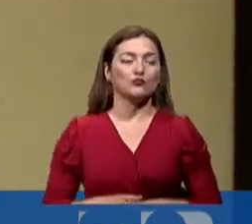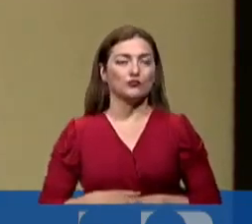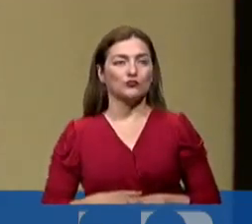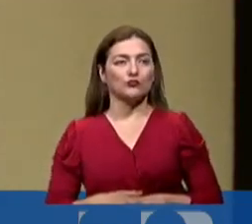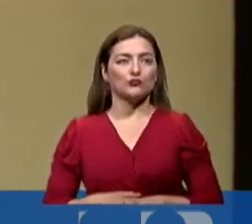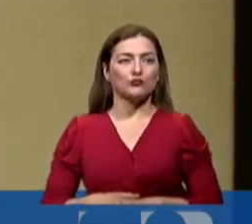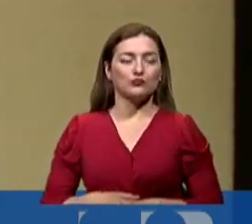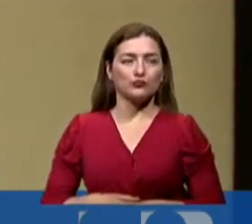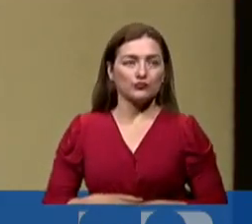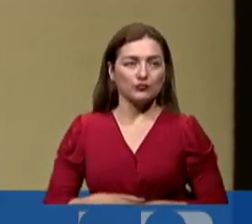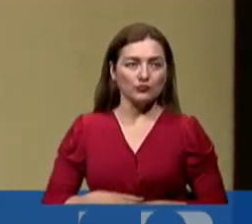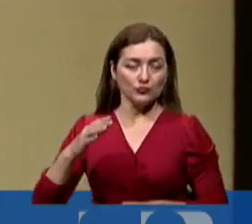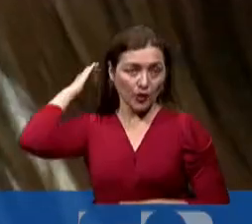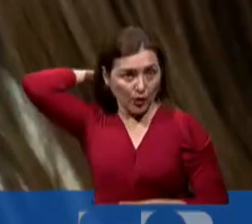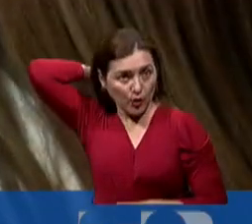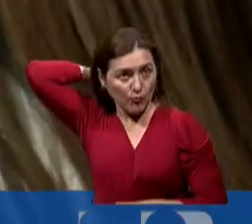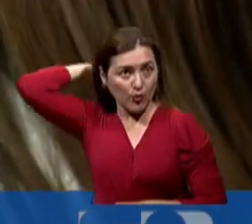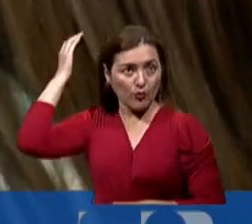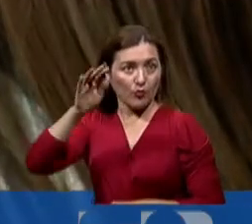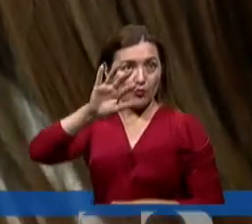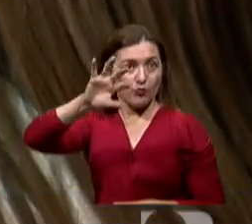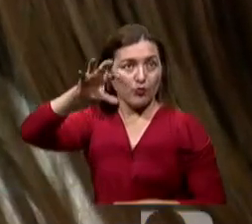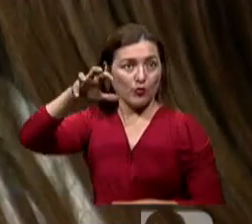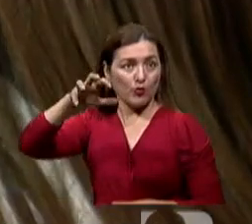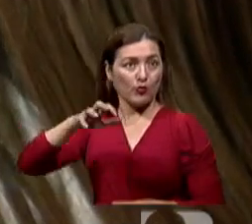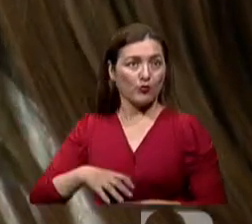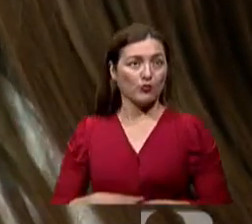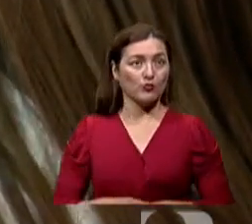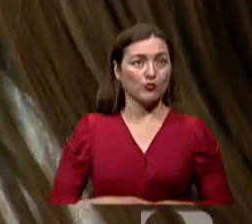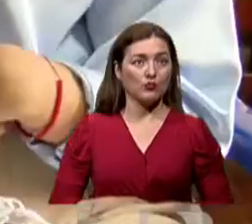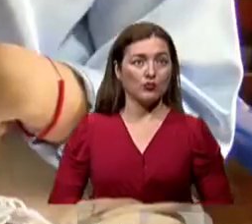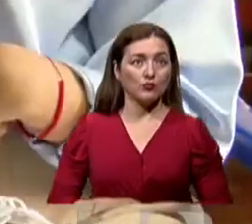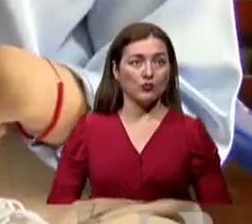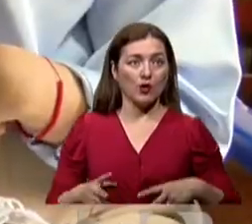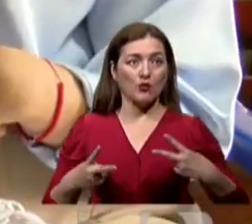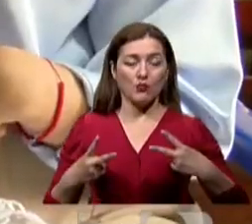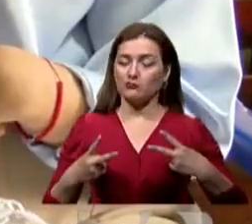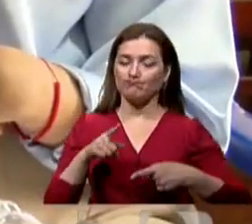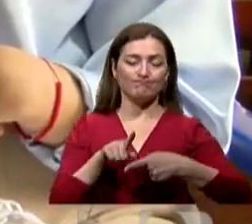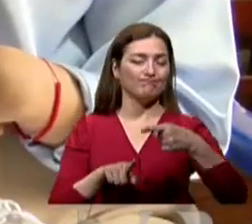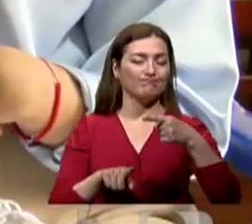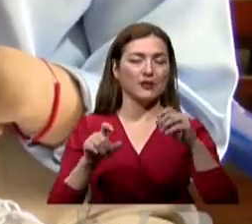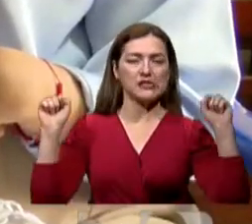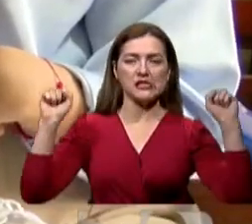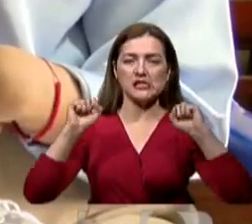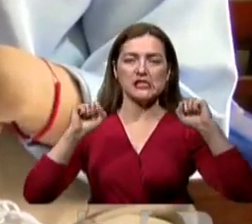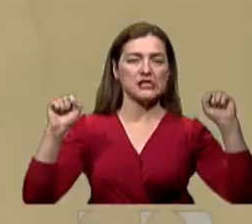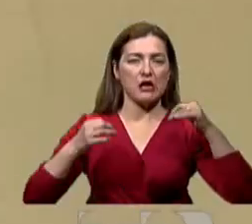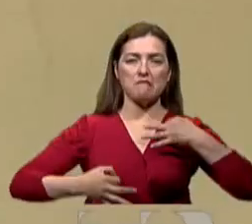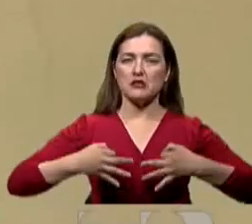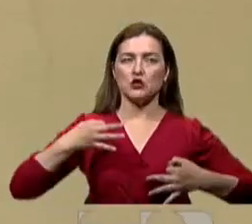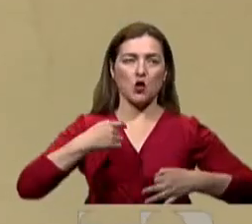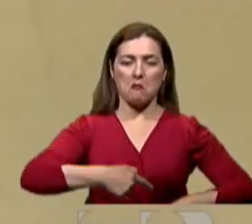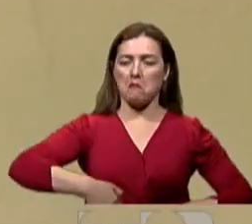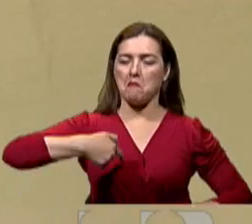crecerle la bolita que tiene aquí en la espalda. Actualmente esta condición limita a Daniela, pues no puede realizar ejercicios físicos.